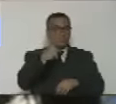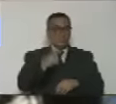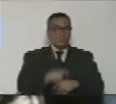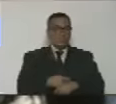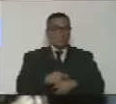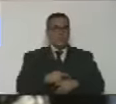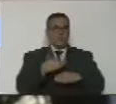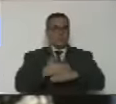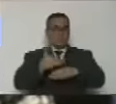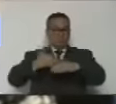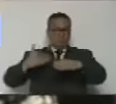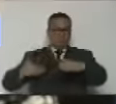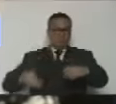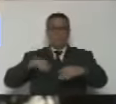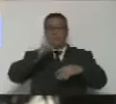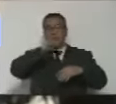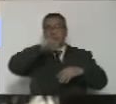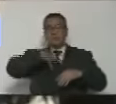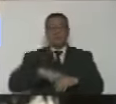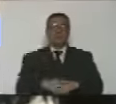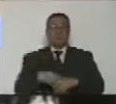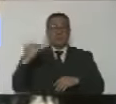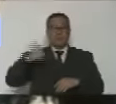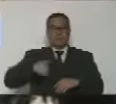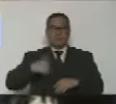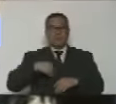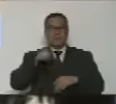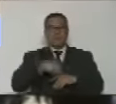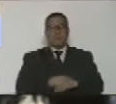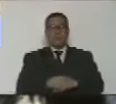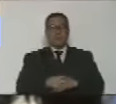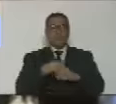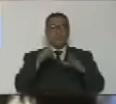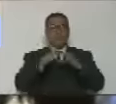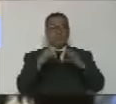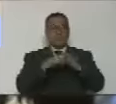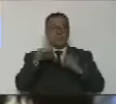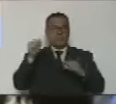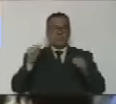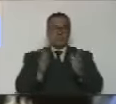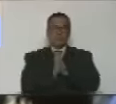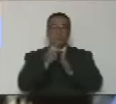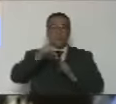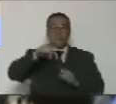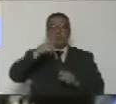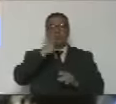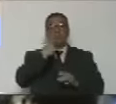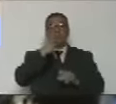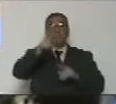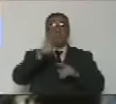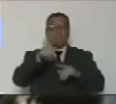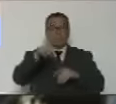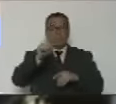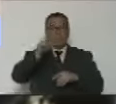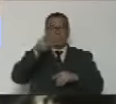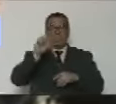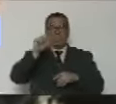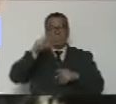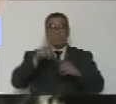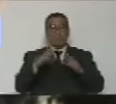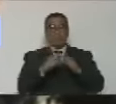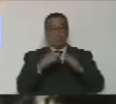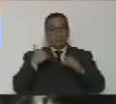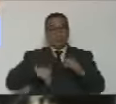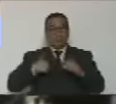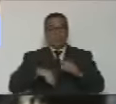un retroceso histórico. Argentina, la Argentina de San Martín, la Argentina de Eva Perón, la